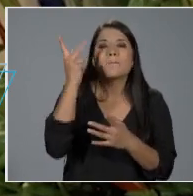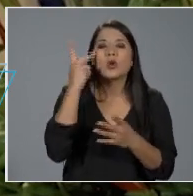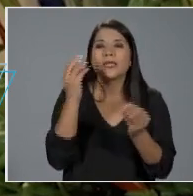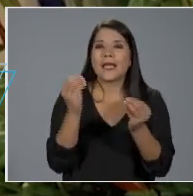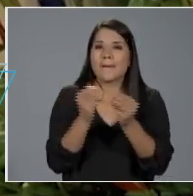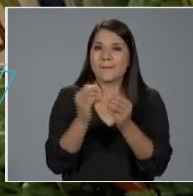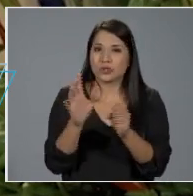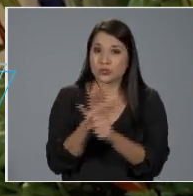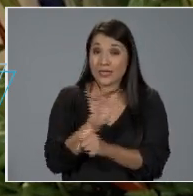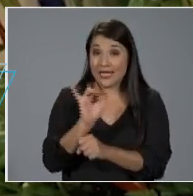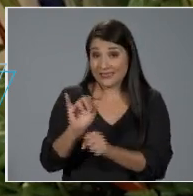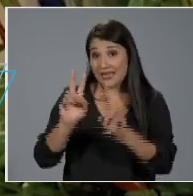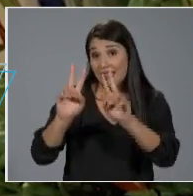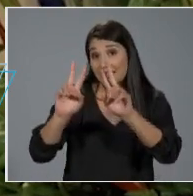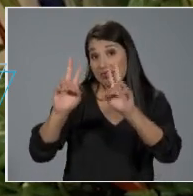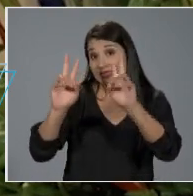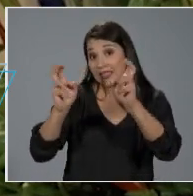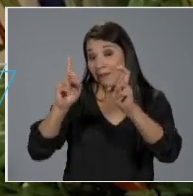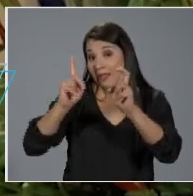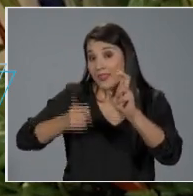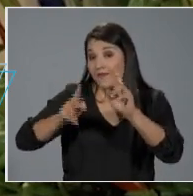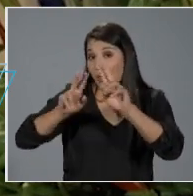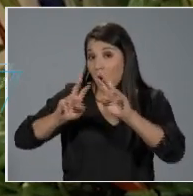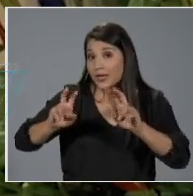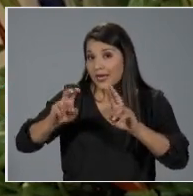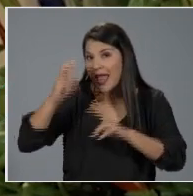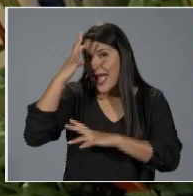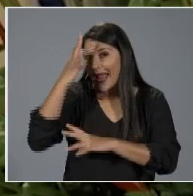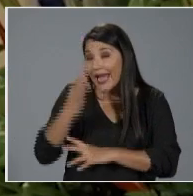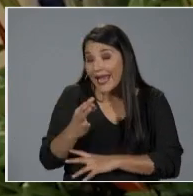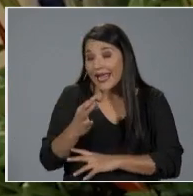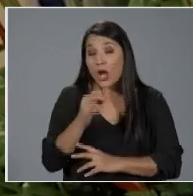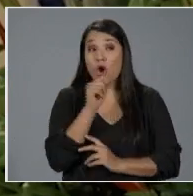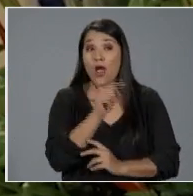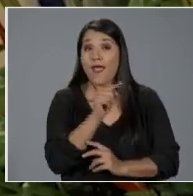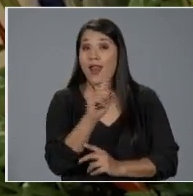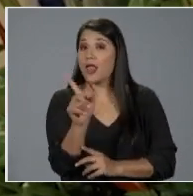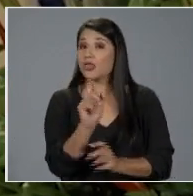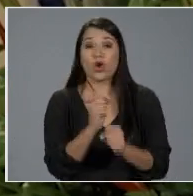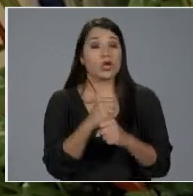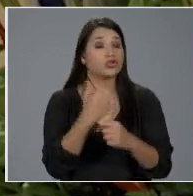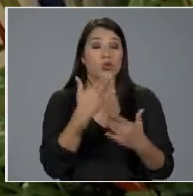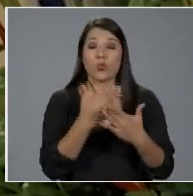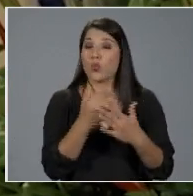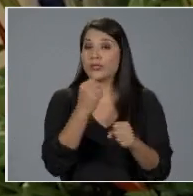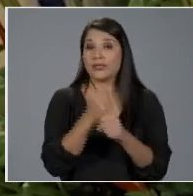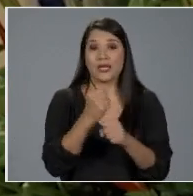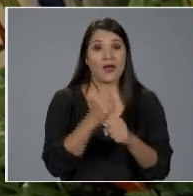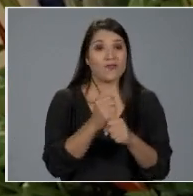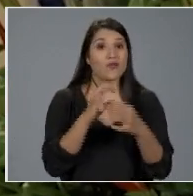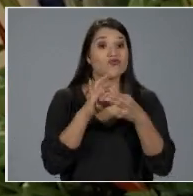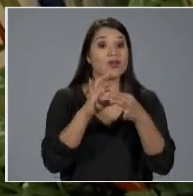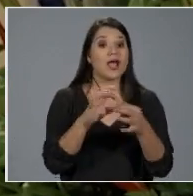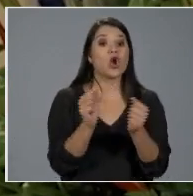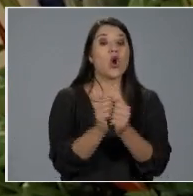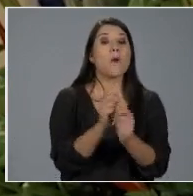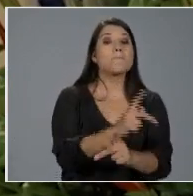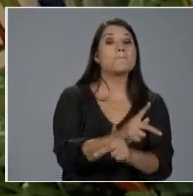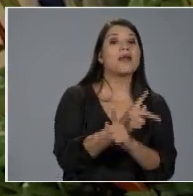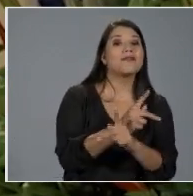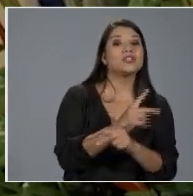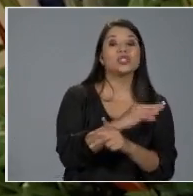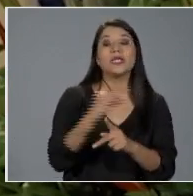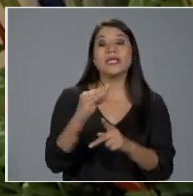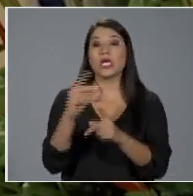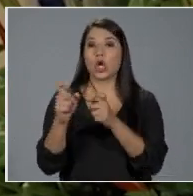lo debemos analizar, porque yo creo que su administración no hizo un buen trabajo en materia de prevención y en materia